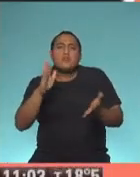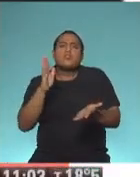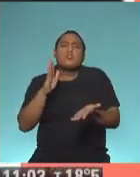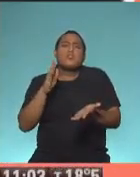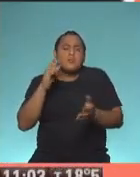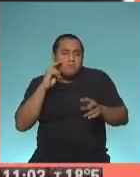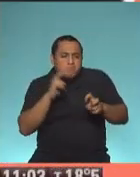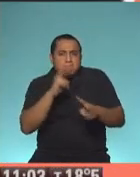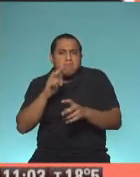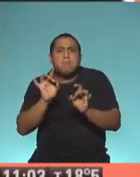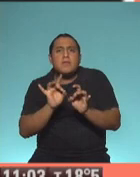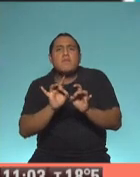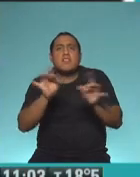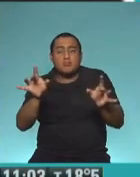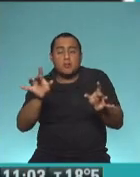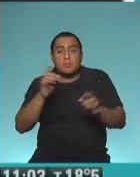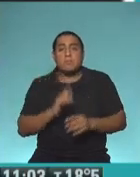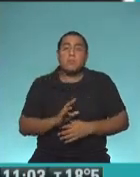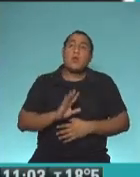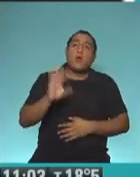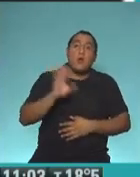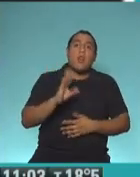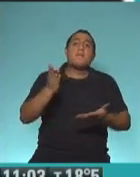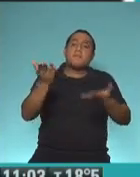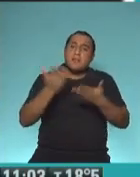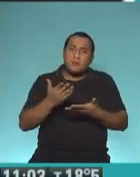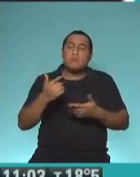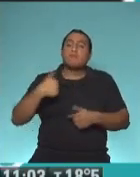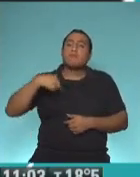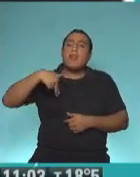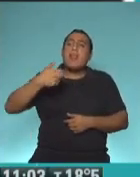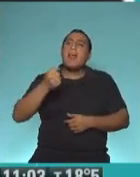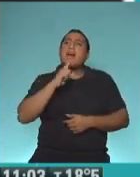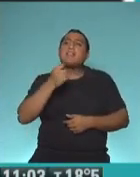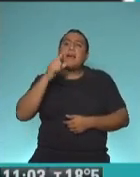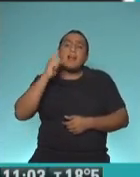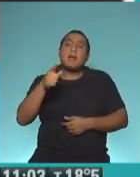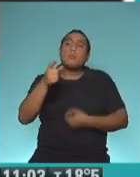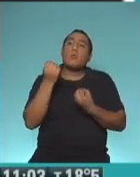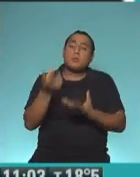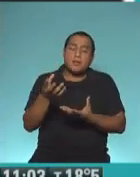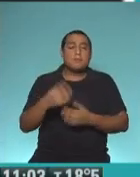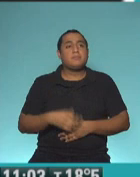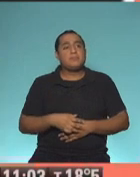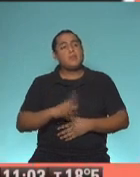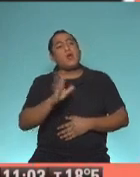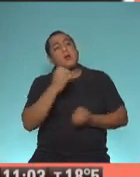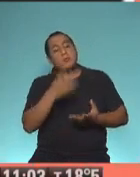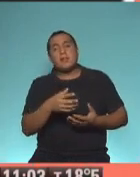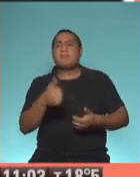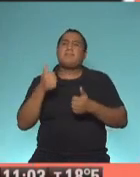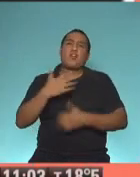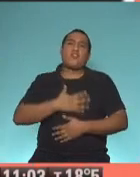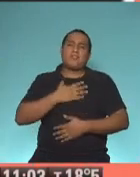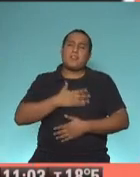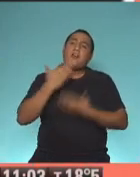la Salud. Fernando, ¿cómo estás? Bienvenido, Natalia Paratore aquí. ¿Cómo estás? Hola, Natalia, ¿cómo te va? Muy bien, un gusto charlar con vos,